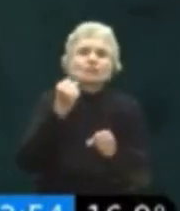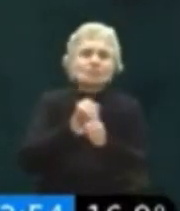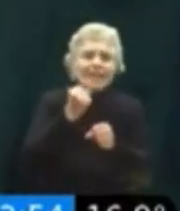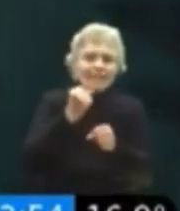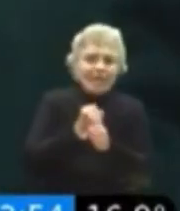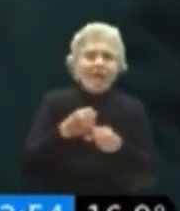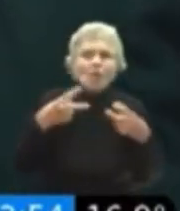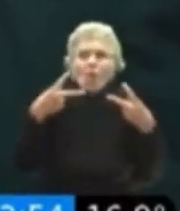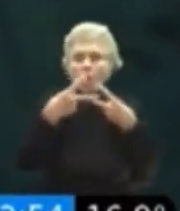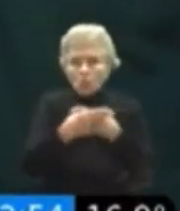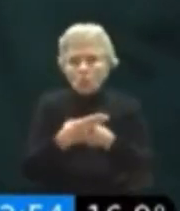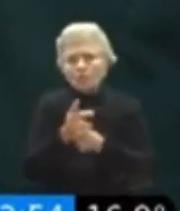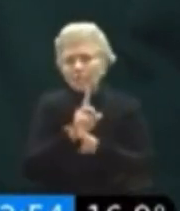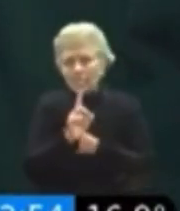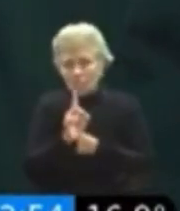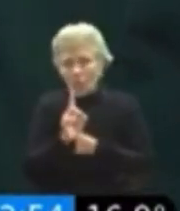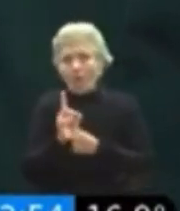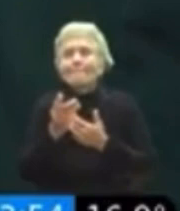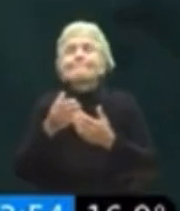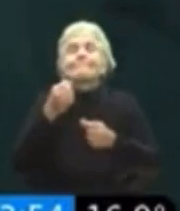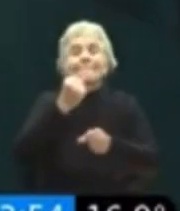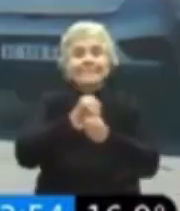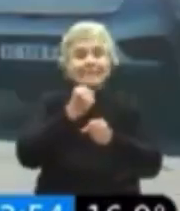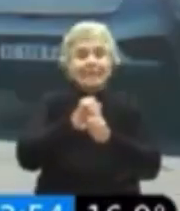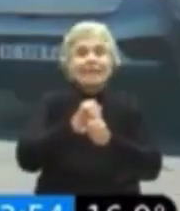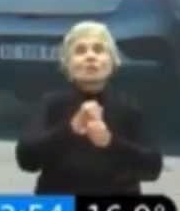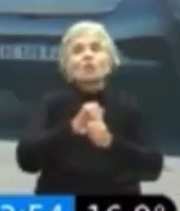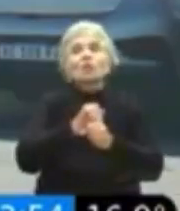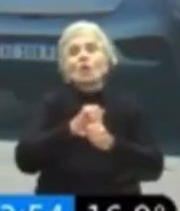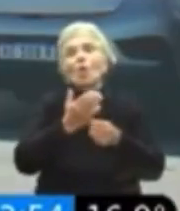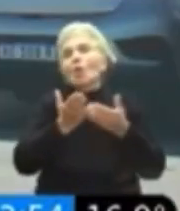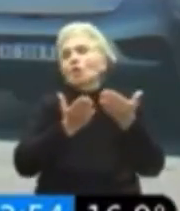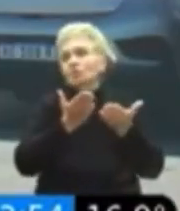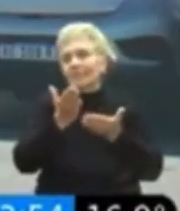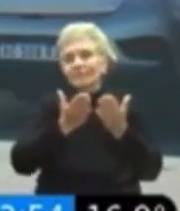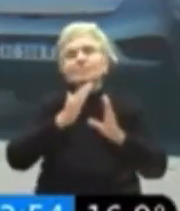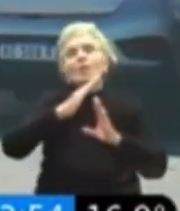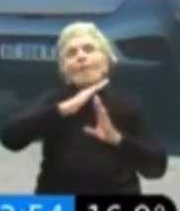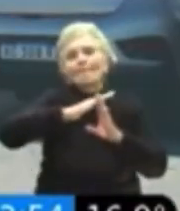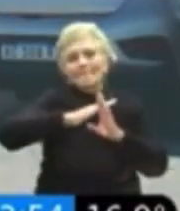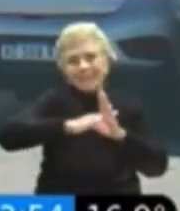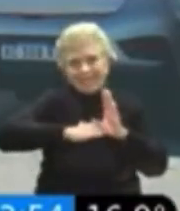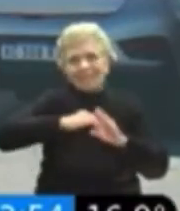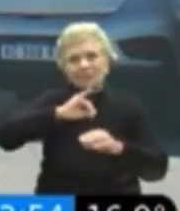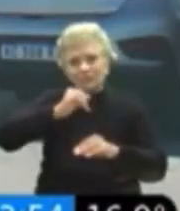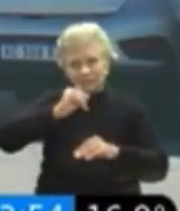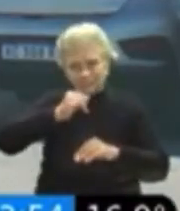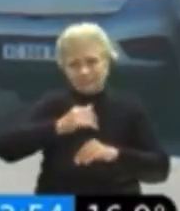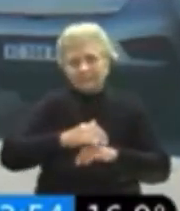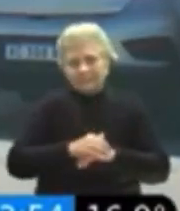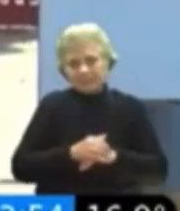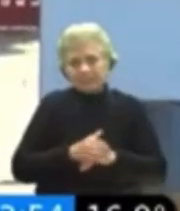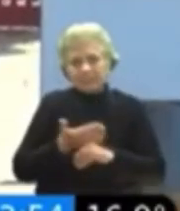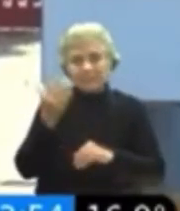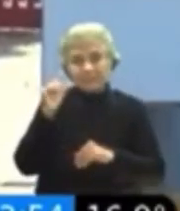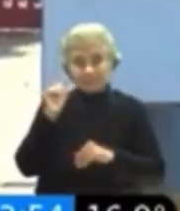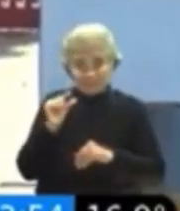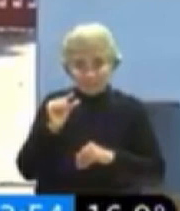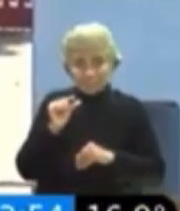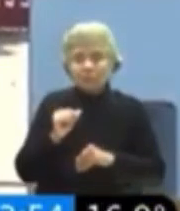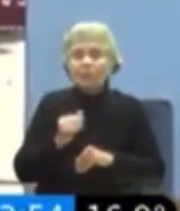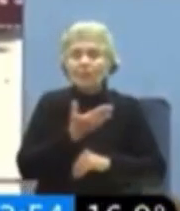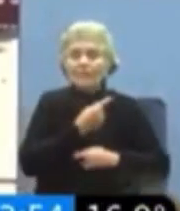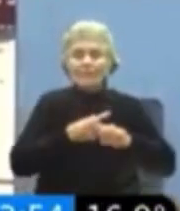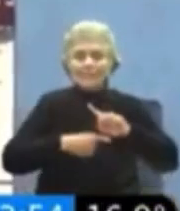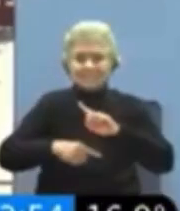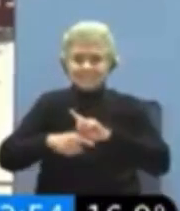Específicamente sí han habido disminuciones en el servicio. Justo recién hace unos minutos el vocero presidencial